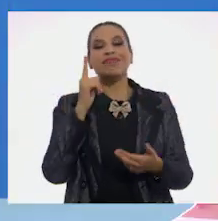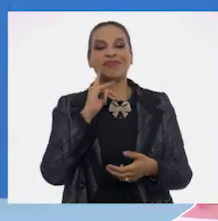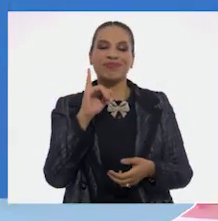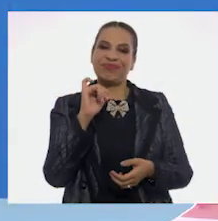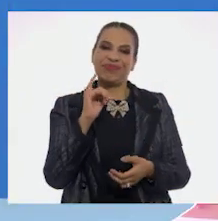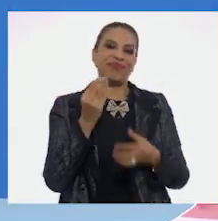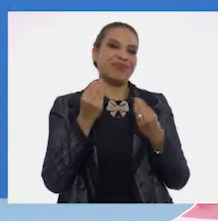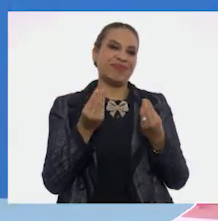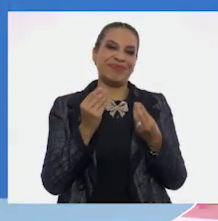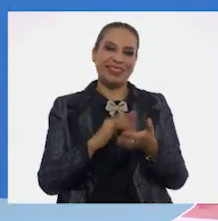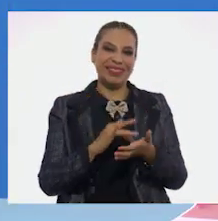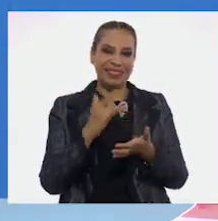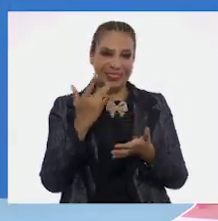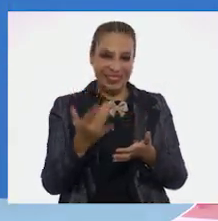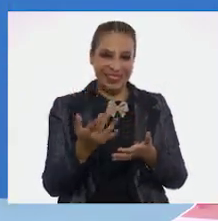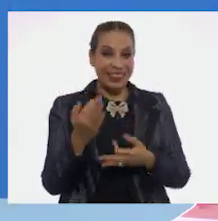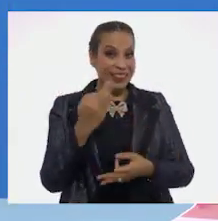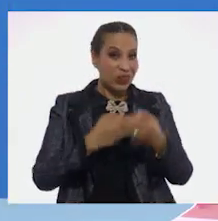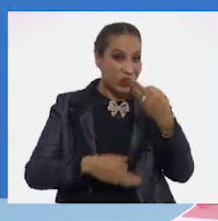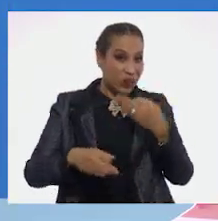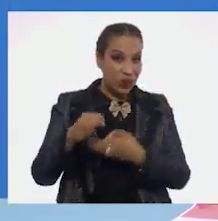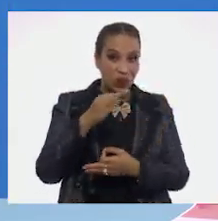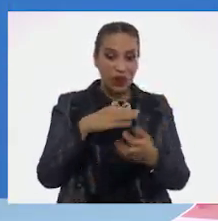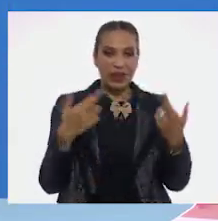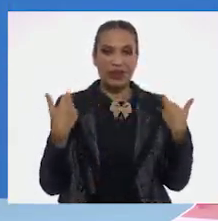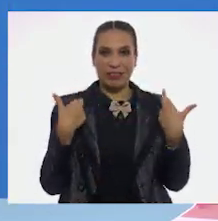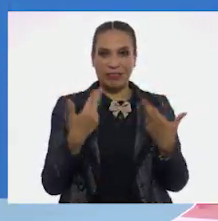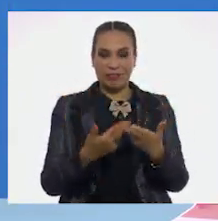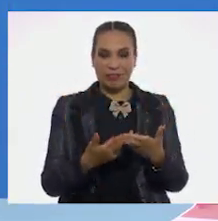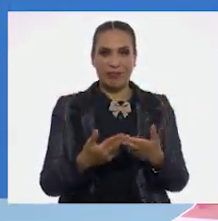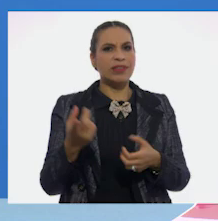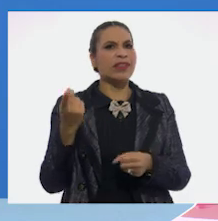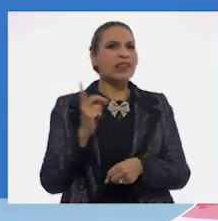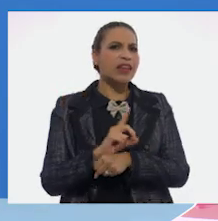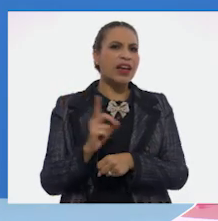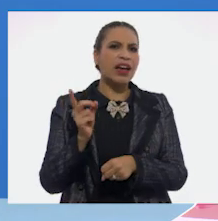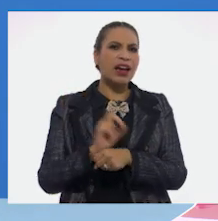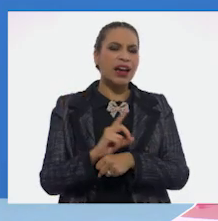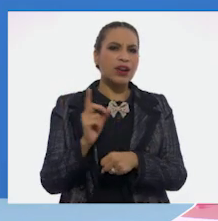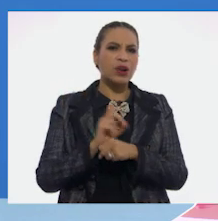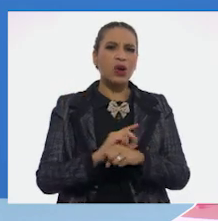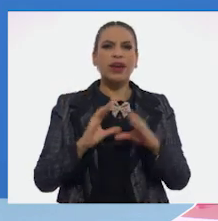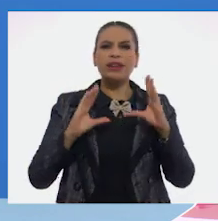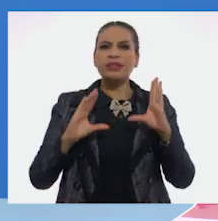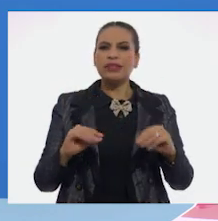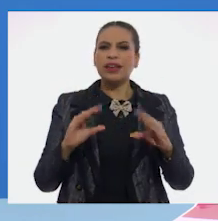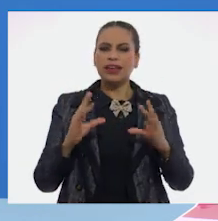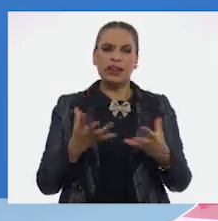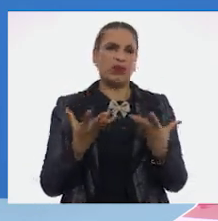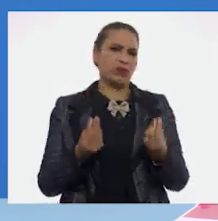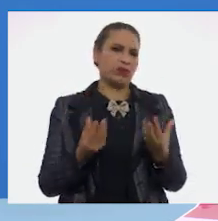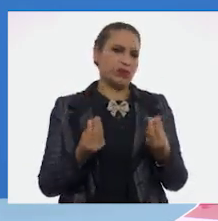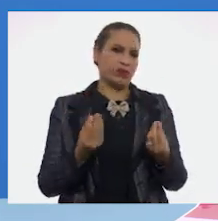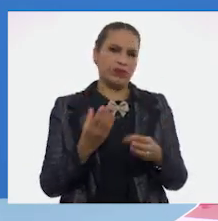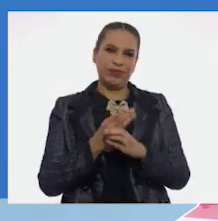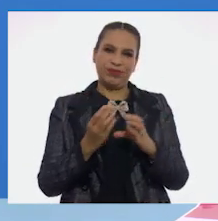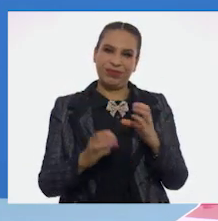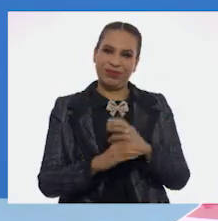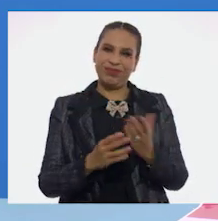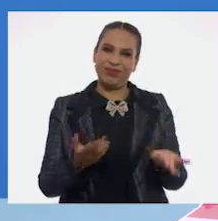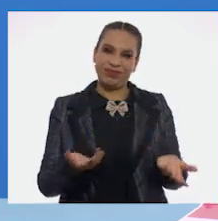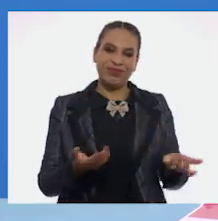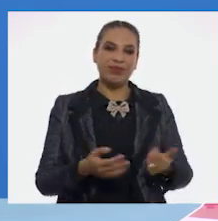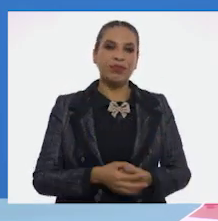Sí, muchas gracias a todas las maestras que día a día nos enseñan tantas y tantas